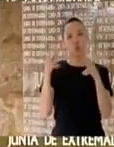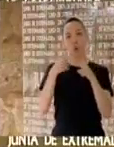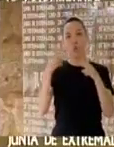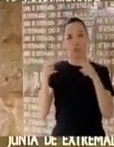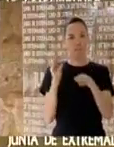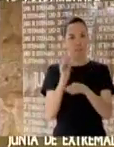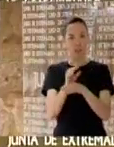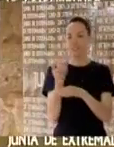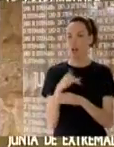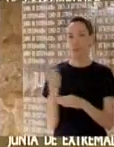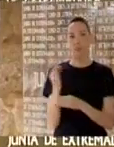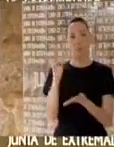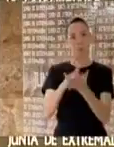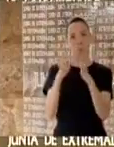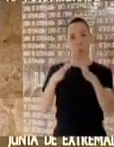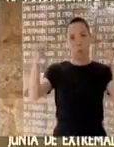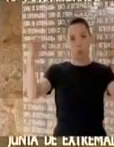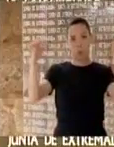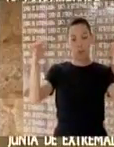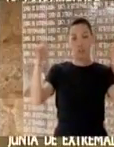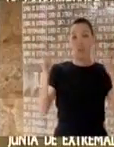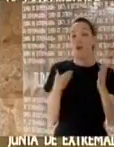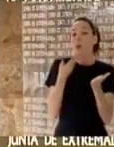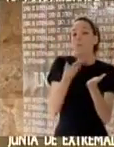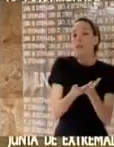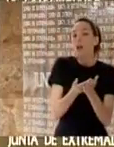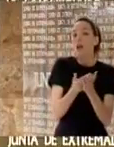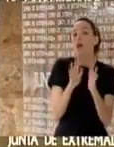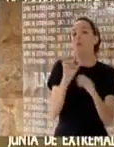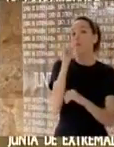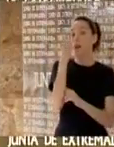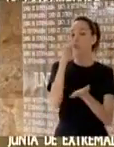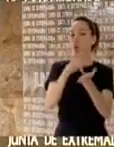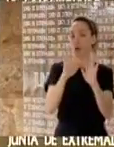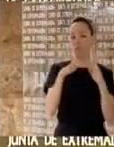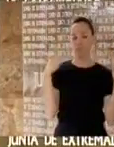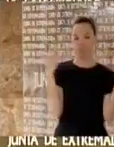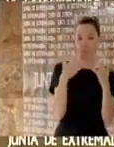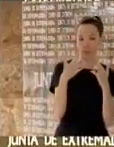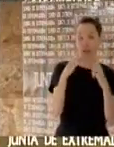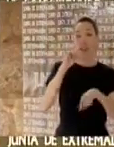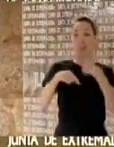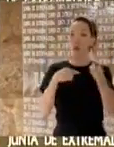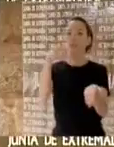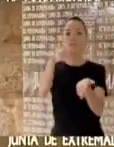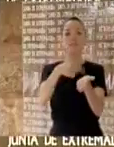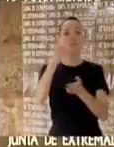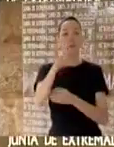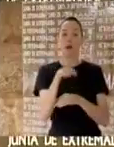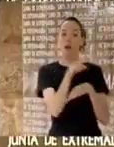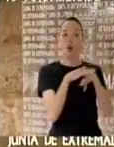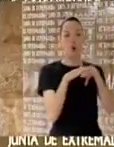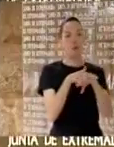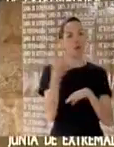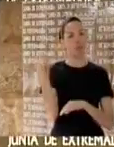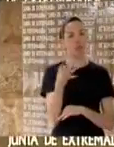no solamente que se celebre el Consejo de Política Fiscal y Financiera, sino que especialmente el Gobierno se moje y ponga encima de la mesa de una vez